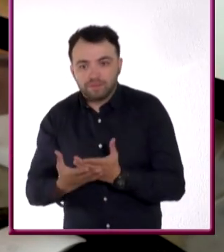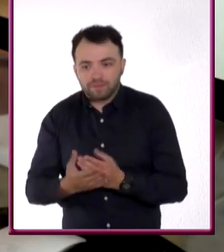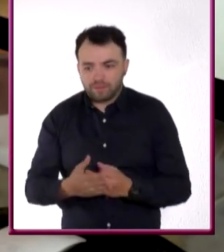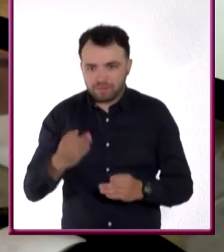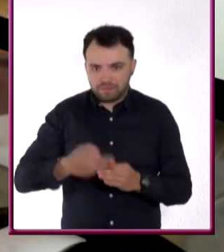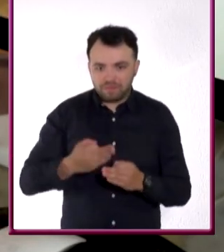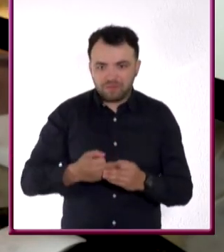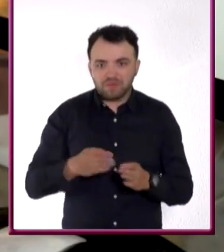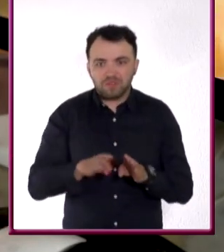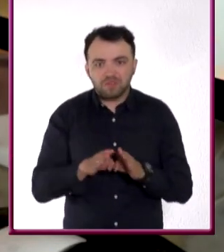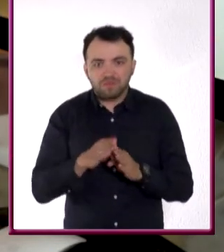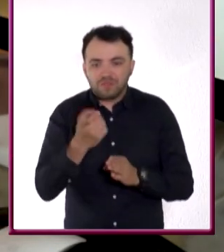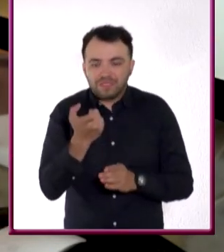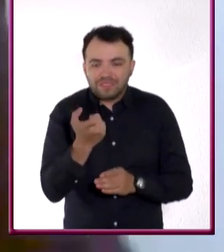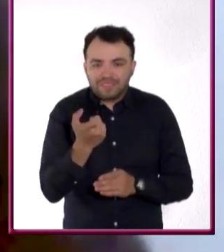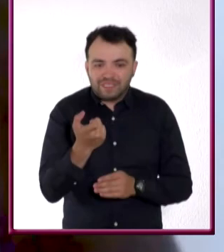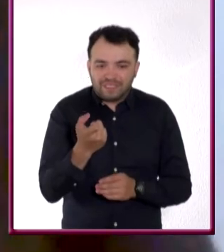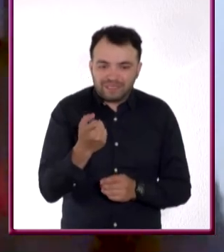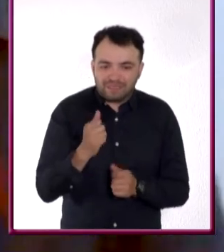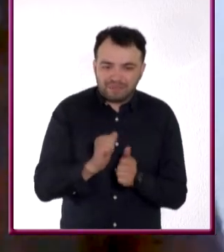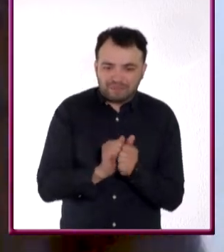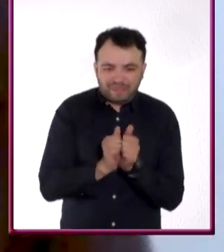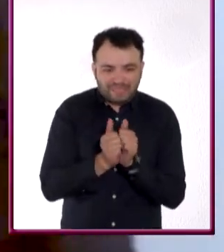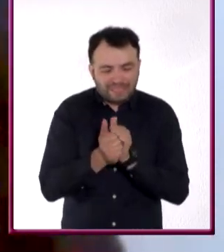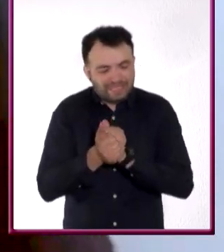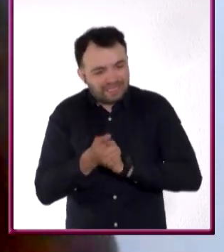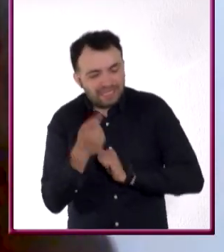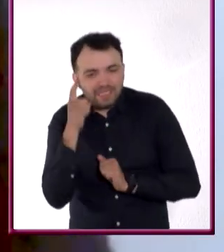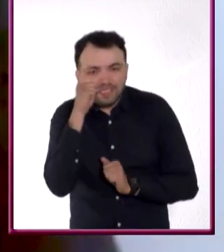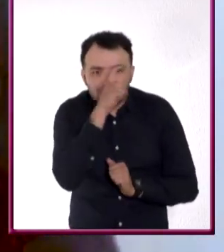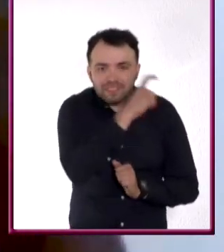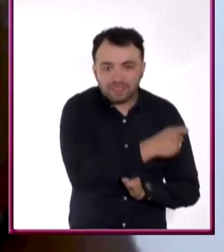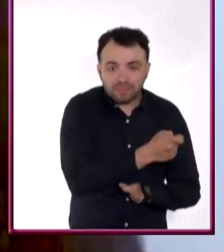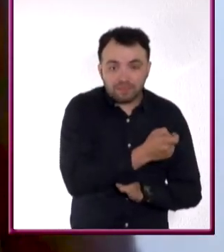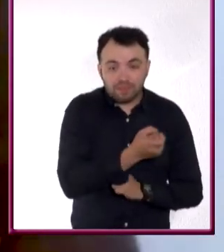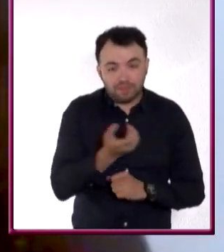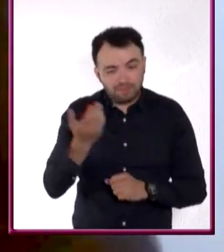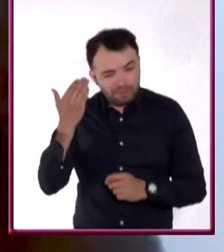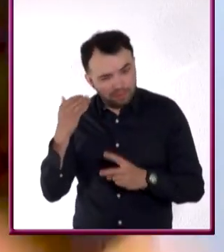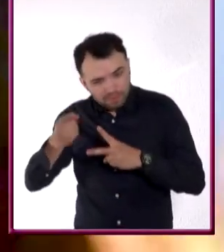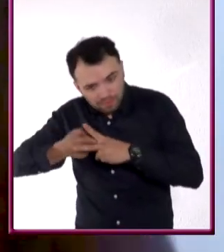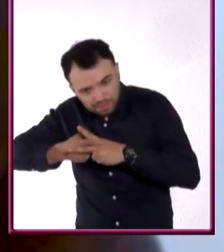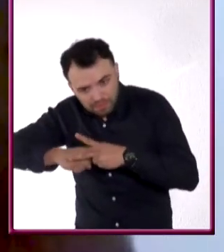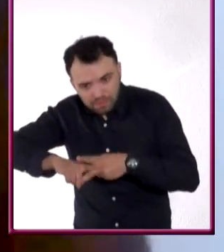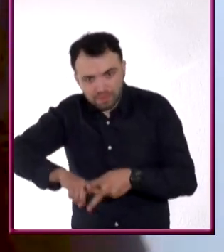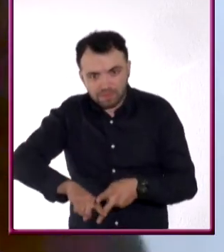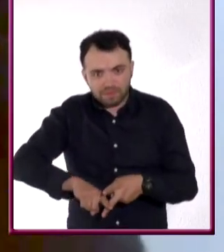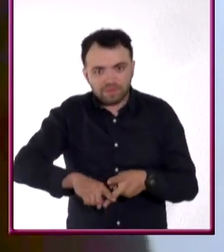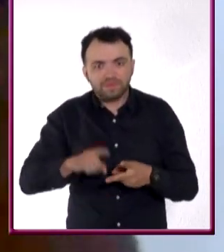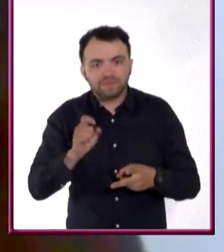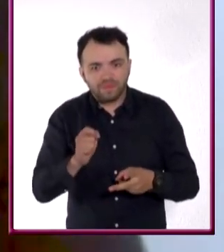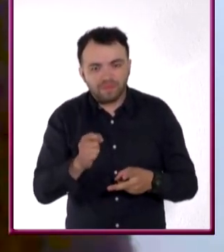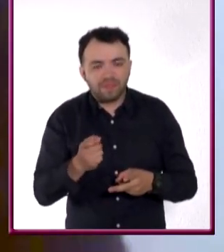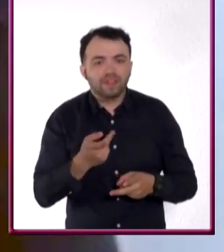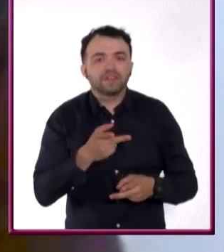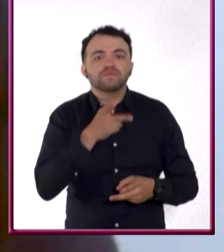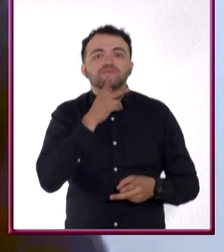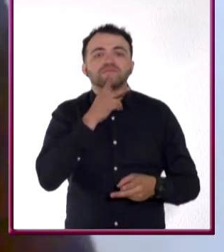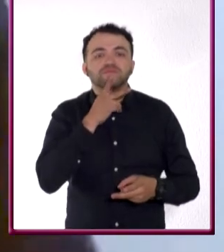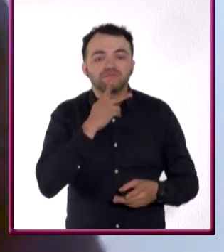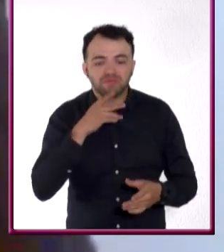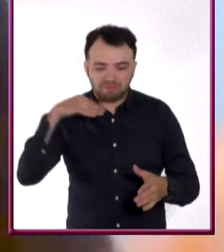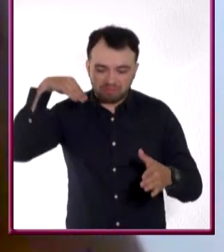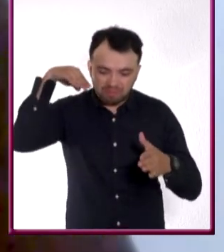económica asociada a la crisis de salud, Sí. al inicio hubo eventos muy atípicos de que el precio del petróleo